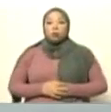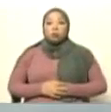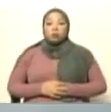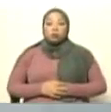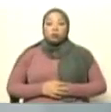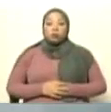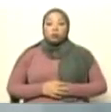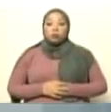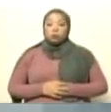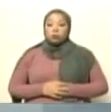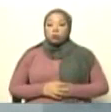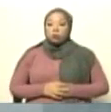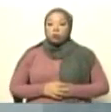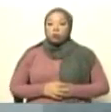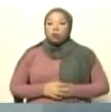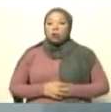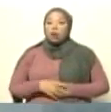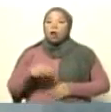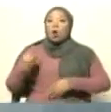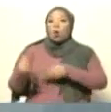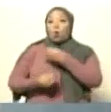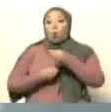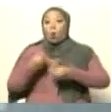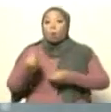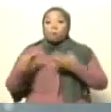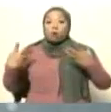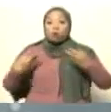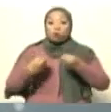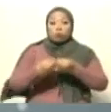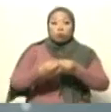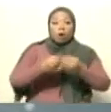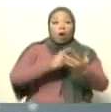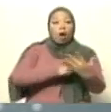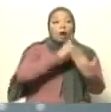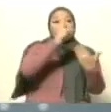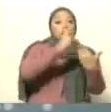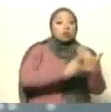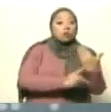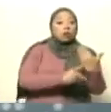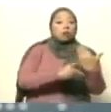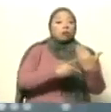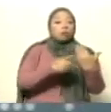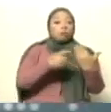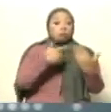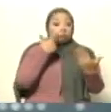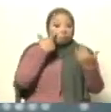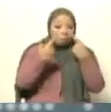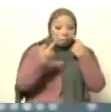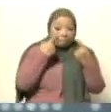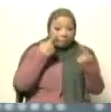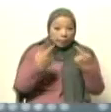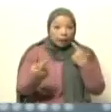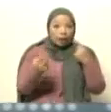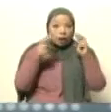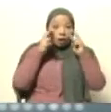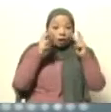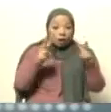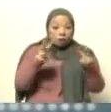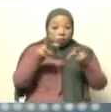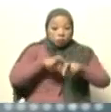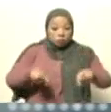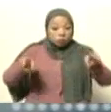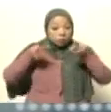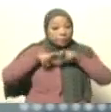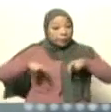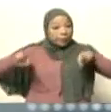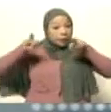en ese momento ejecutado acciones para asesinar al comandante Chávez, a mi persona, tal como está comprobado en documentos que ellos mismos